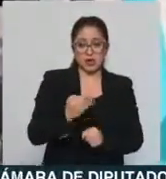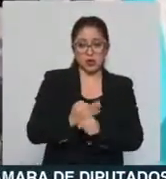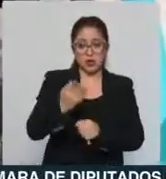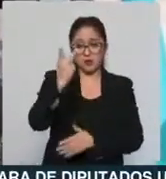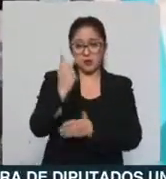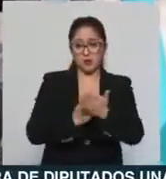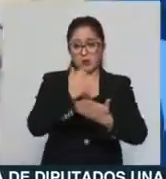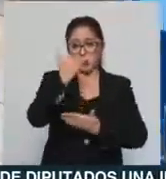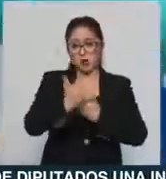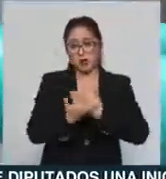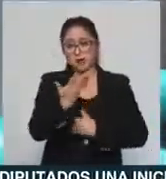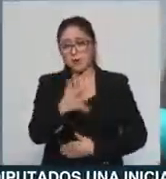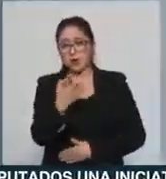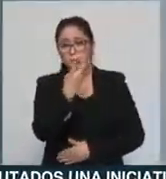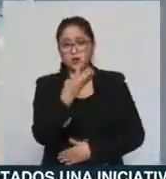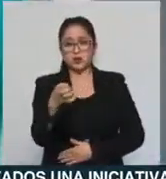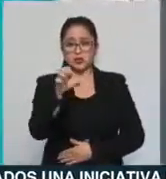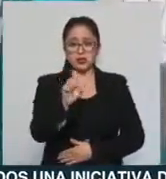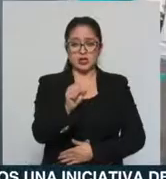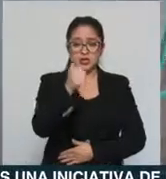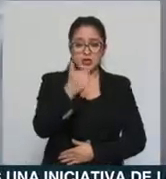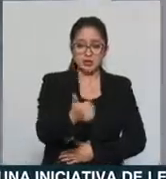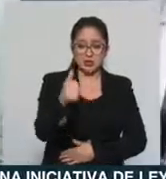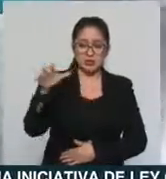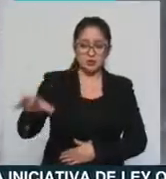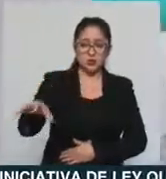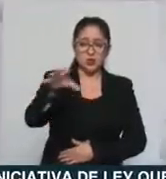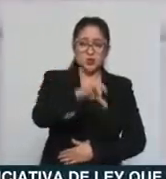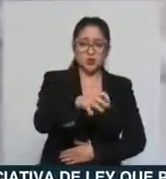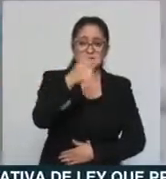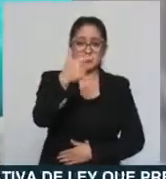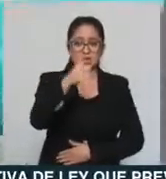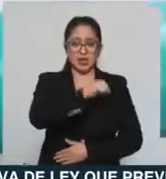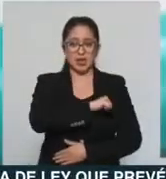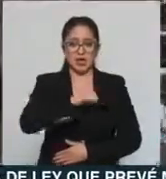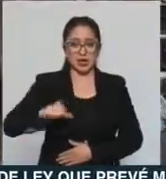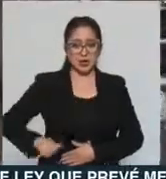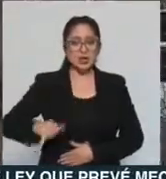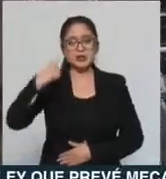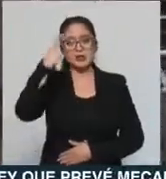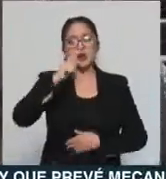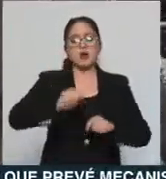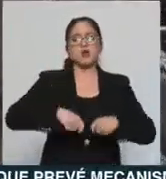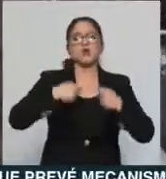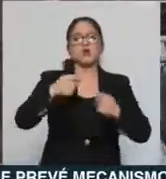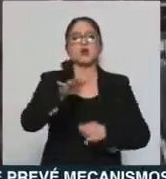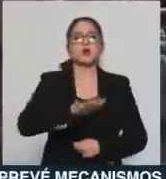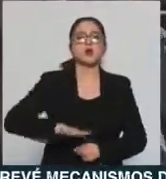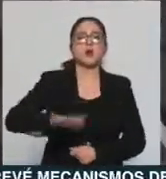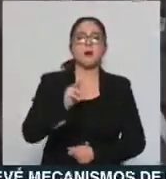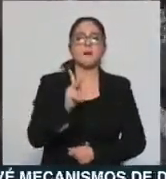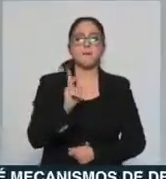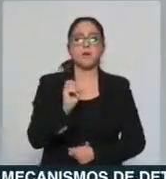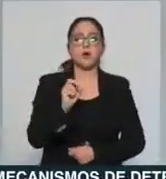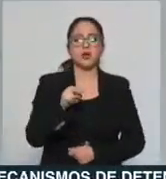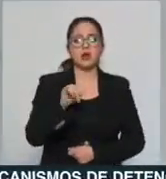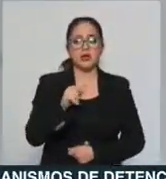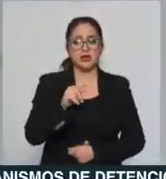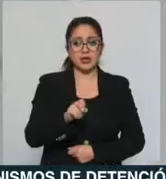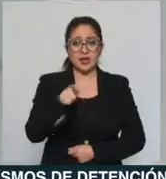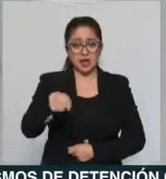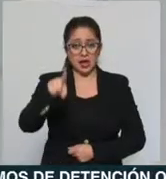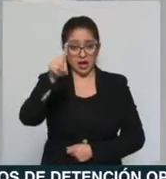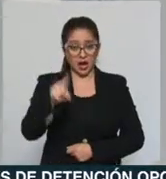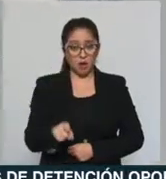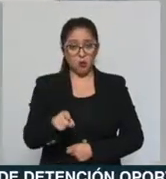para 466 sectores en 7 alcaldías, privilegiando la zona poniente, en donde la presión del agua llega con